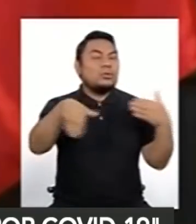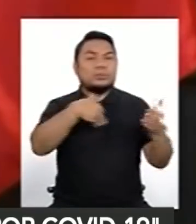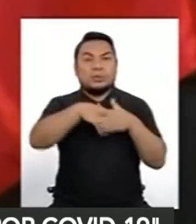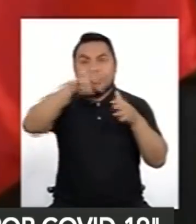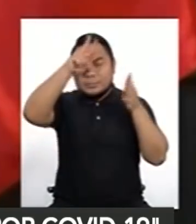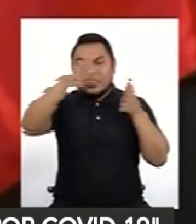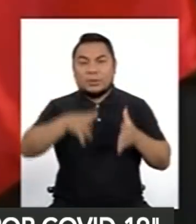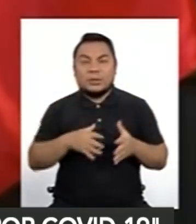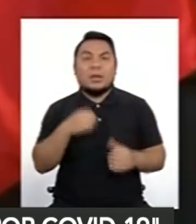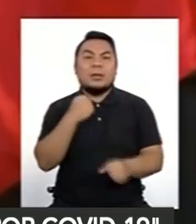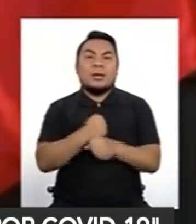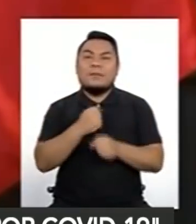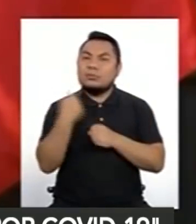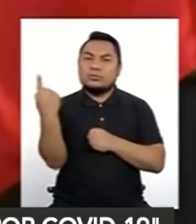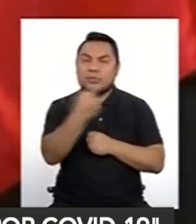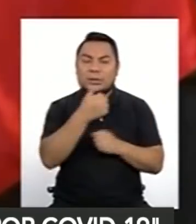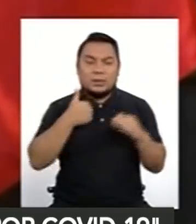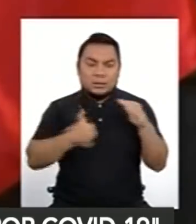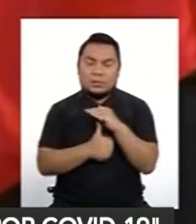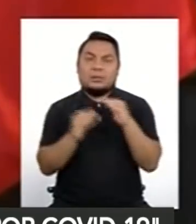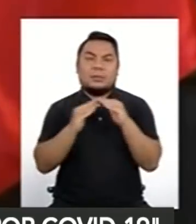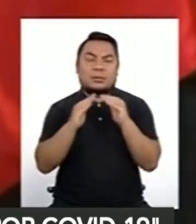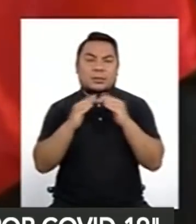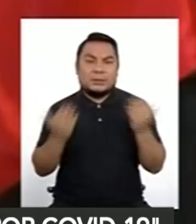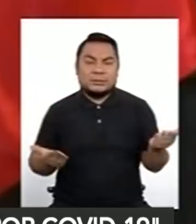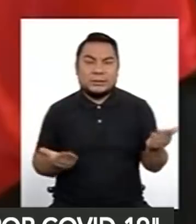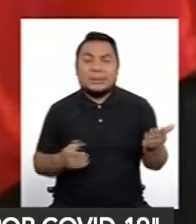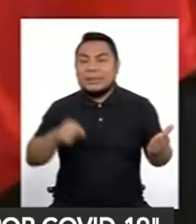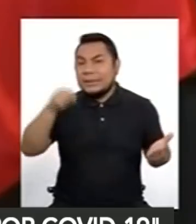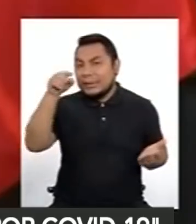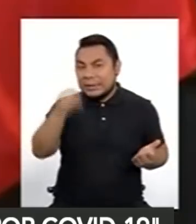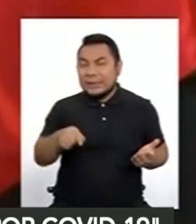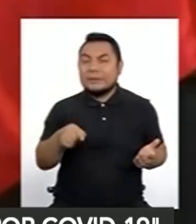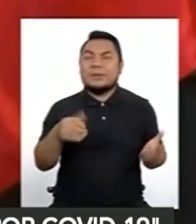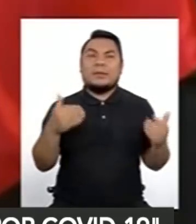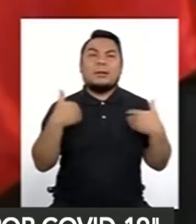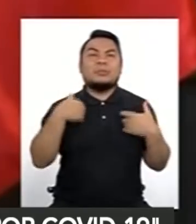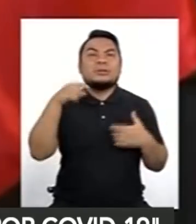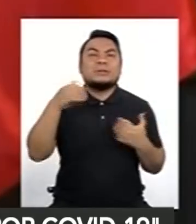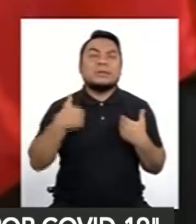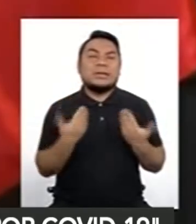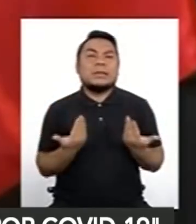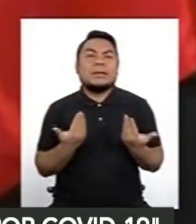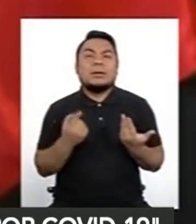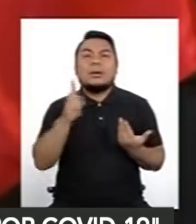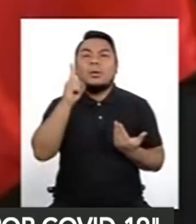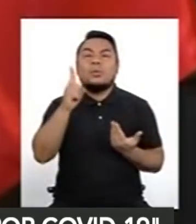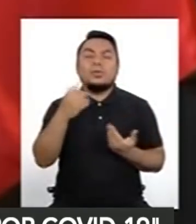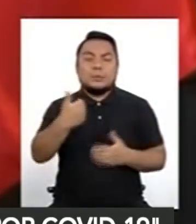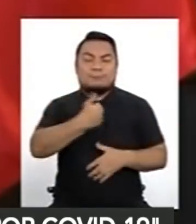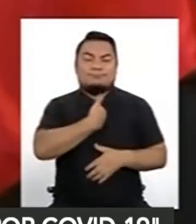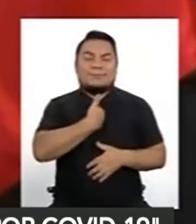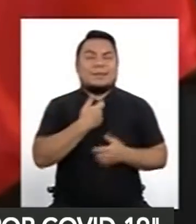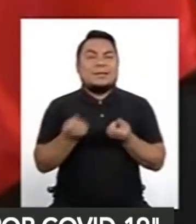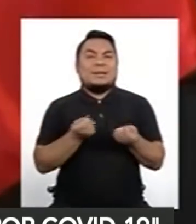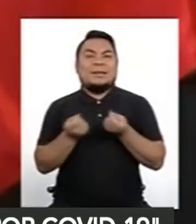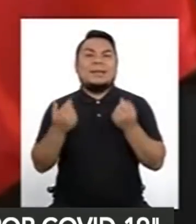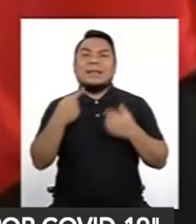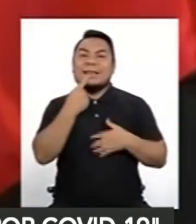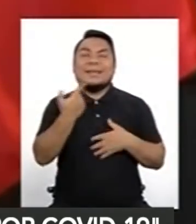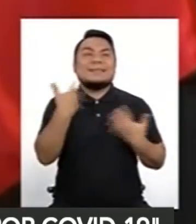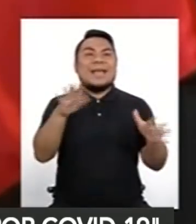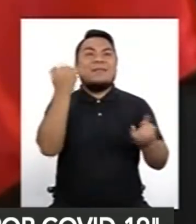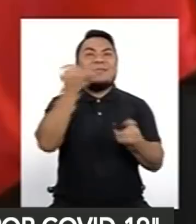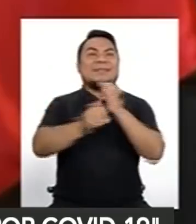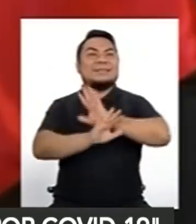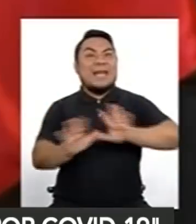está rindiendo sus frutos. Que con eso debemos tener una autocomplacencia, decir que ya terminó,